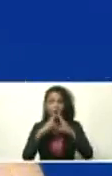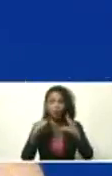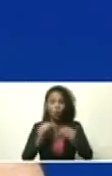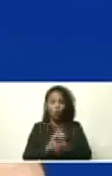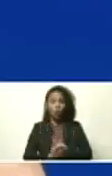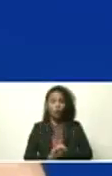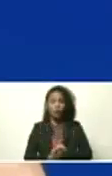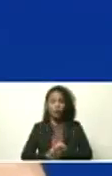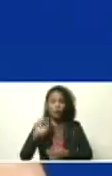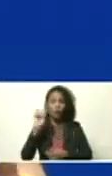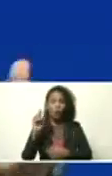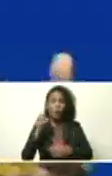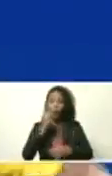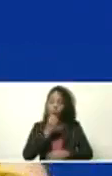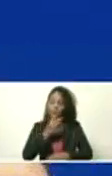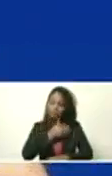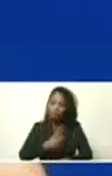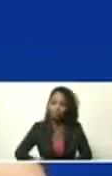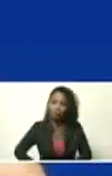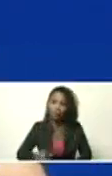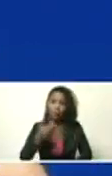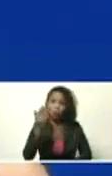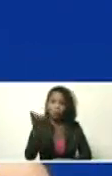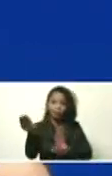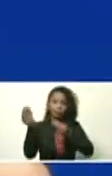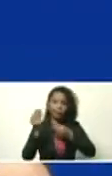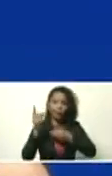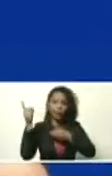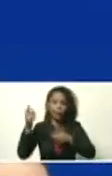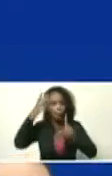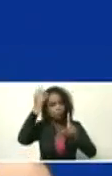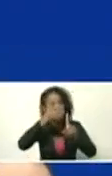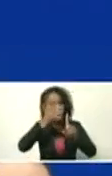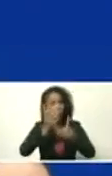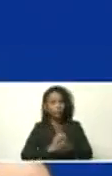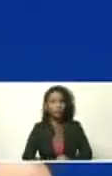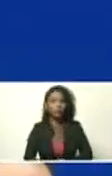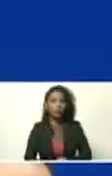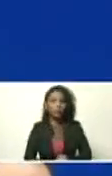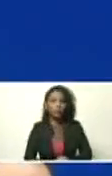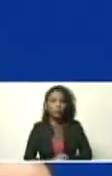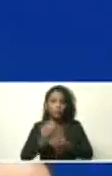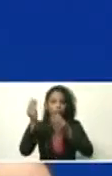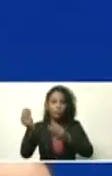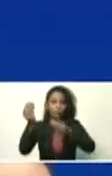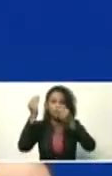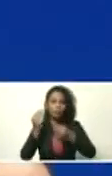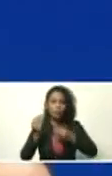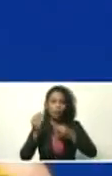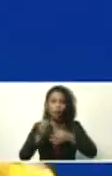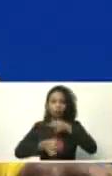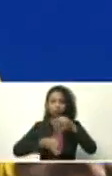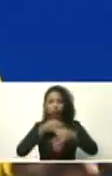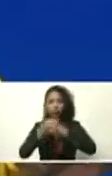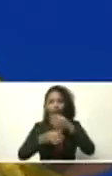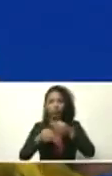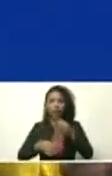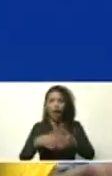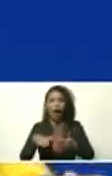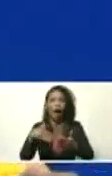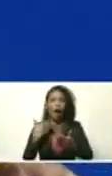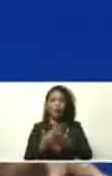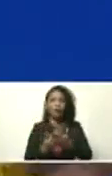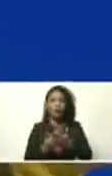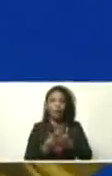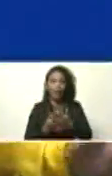el pueblo de Venezuela. Bueno, presidente, cuando usted nos dio esa orientación, que nos dio la orientación diciendo, hagámoslo lo